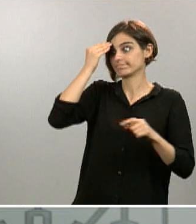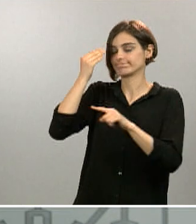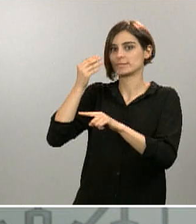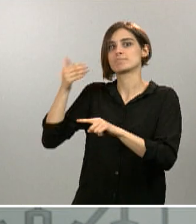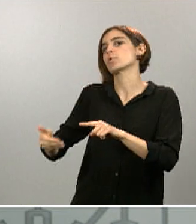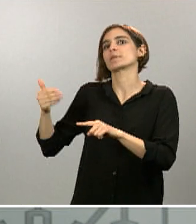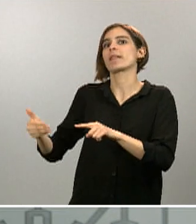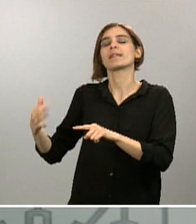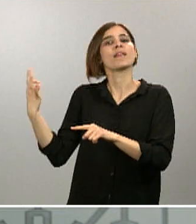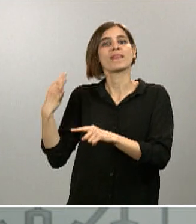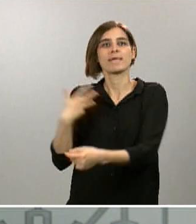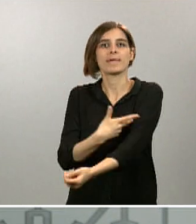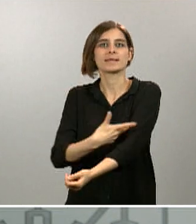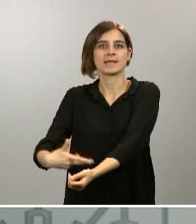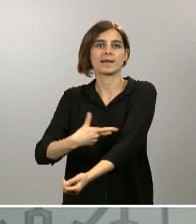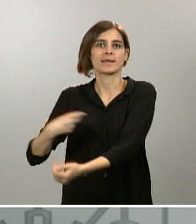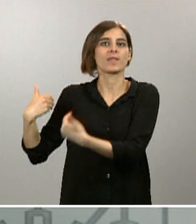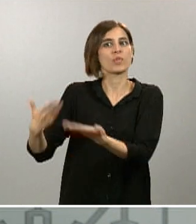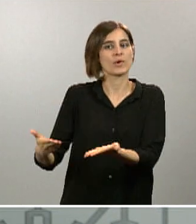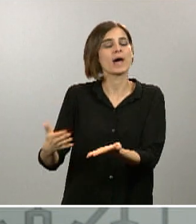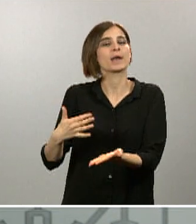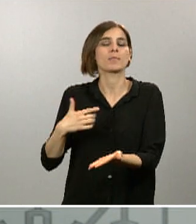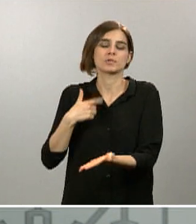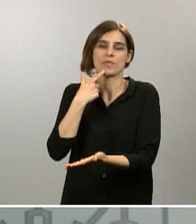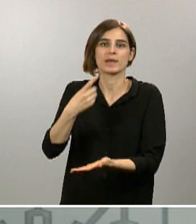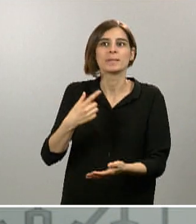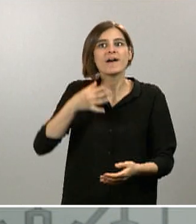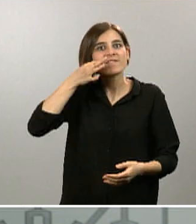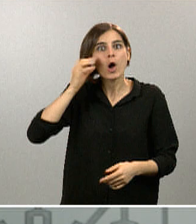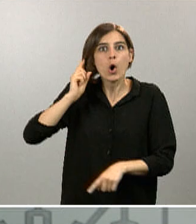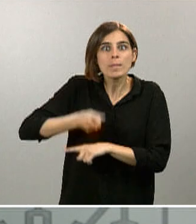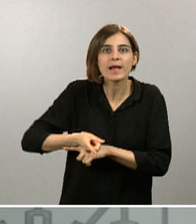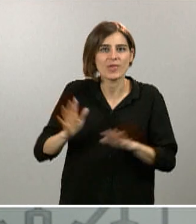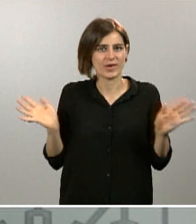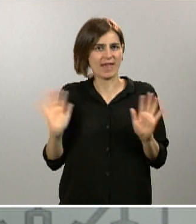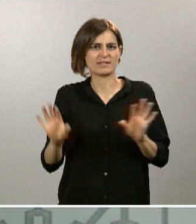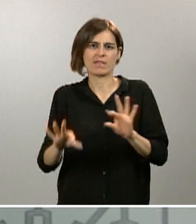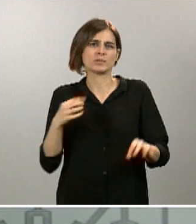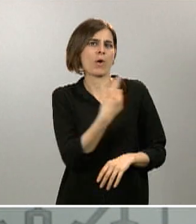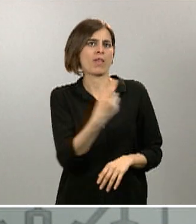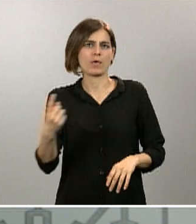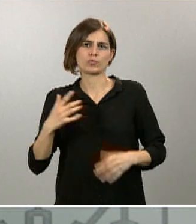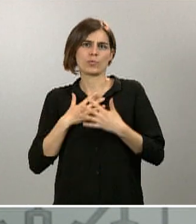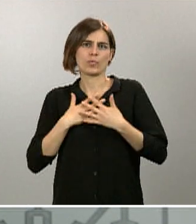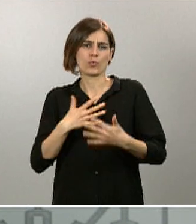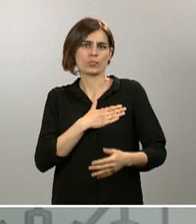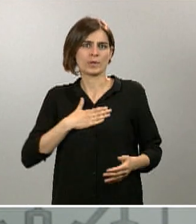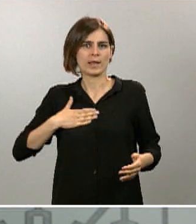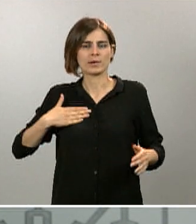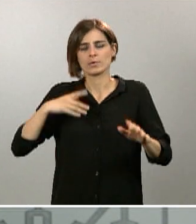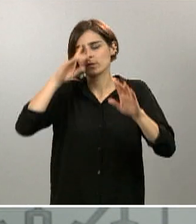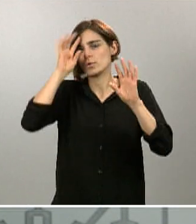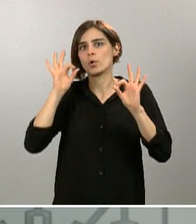es una decisión, no es una obligación para nadie el donarla. Afortunadamente en España somos suficientemente solidarios como